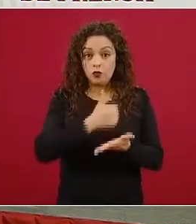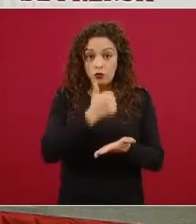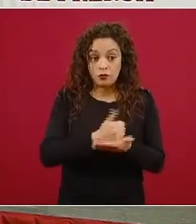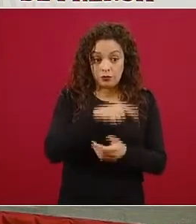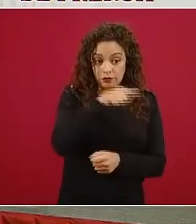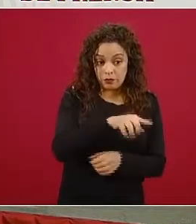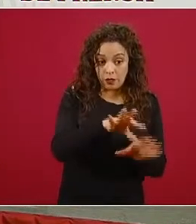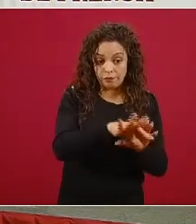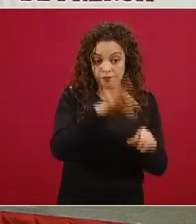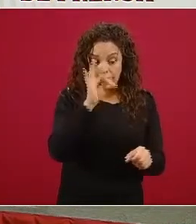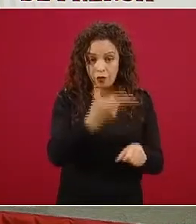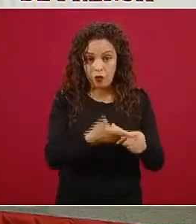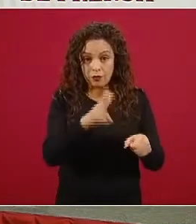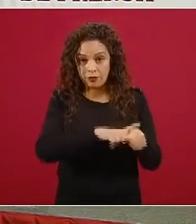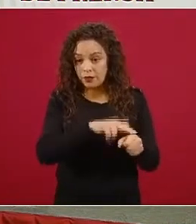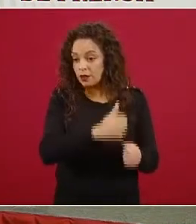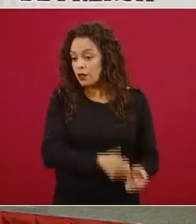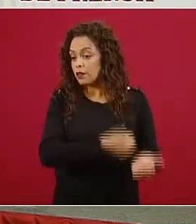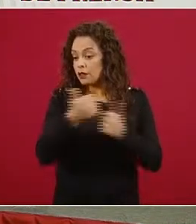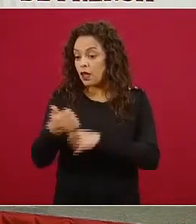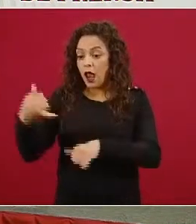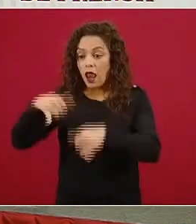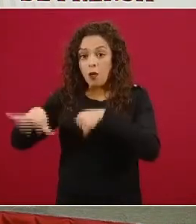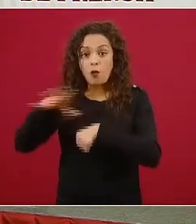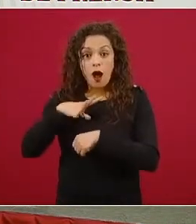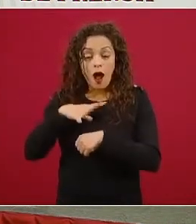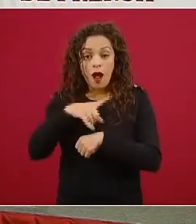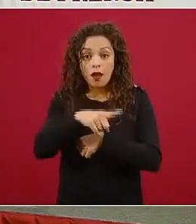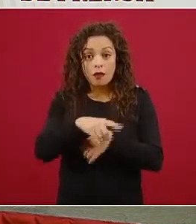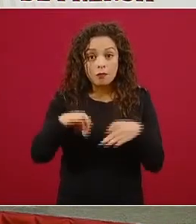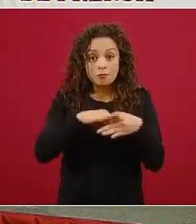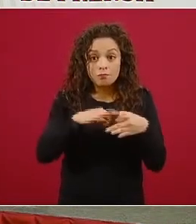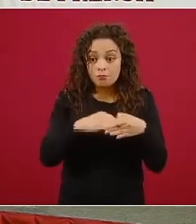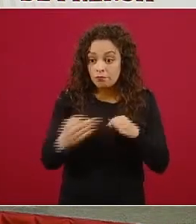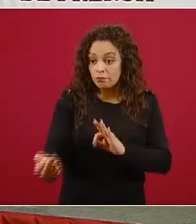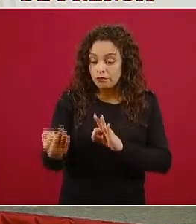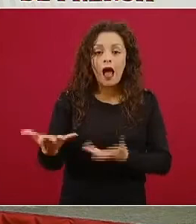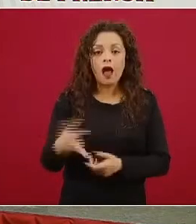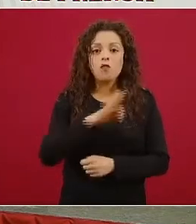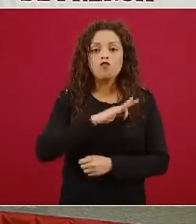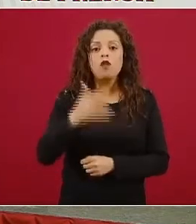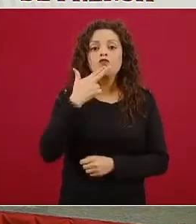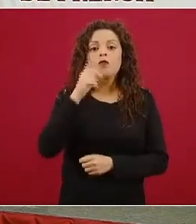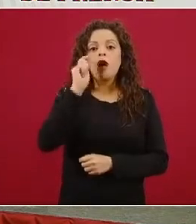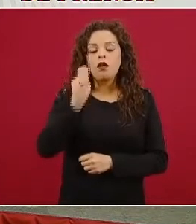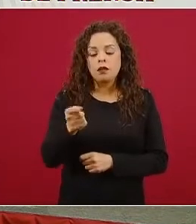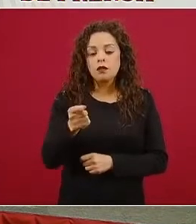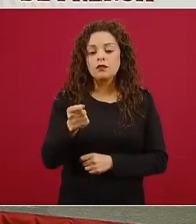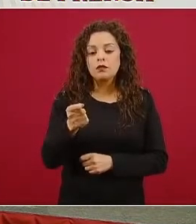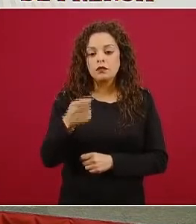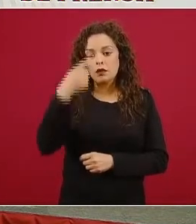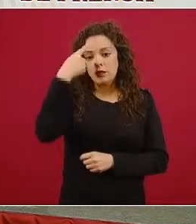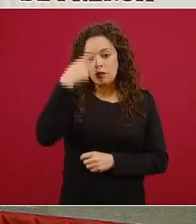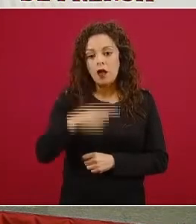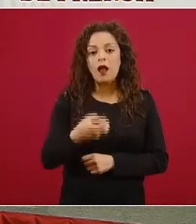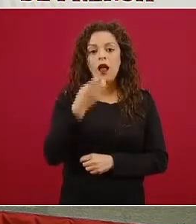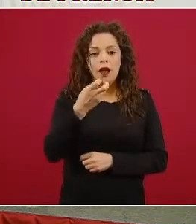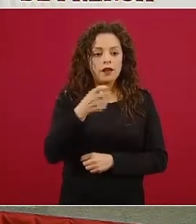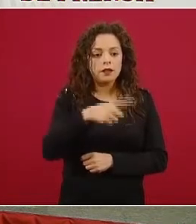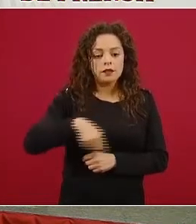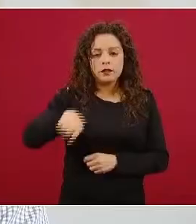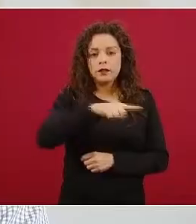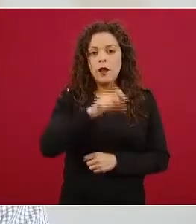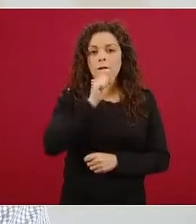lo mejor y puede hacer un envío directo, y esto se hace a través de utilizar vehículos y mecanismos de las mismas